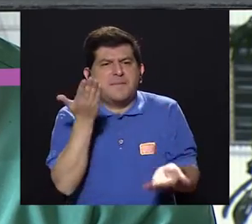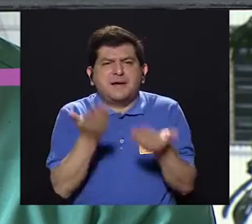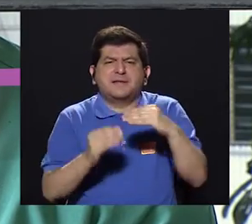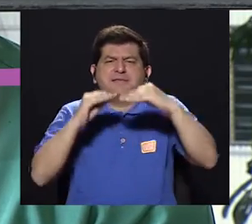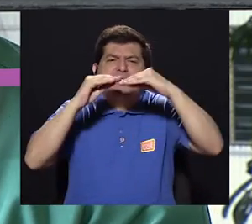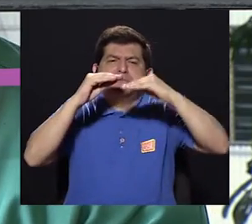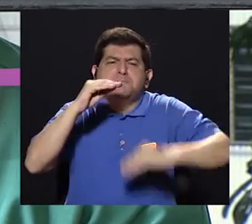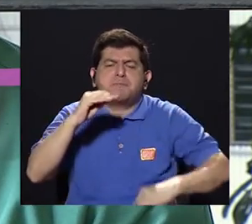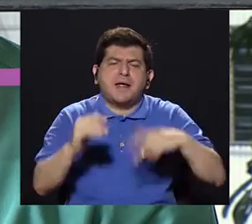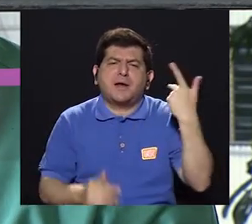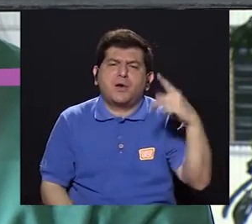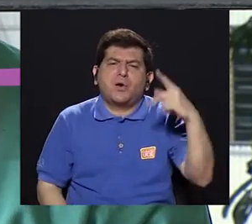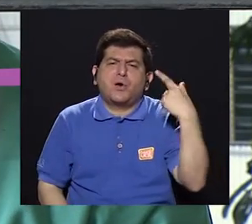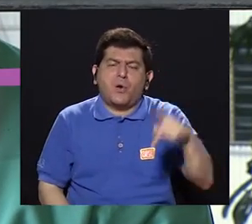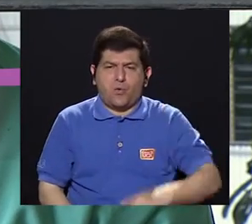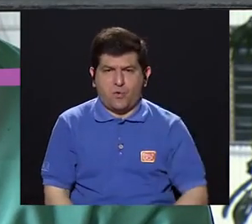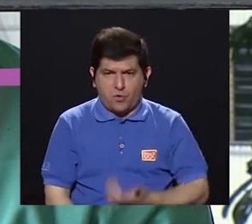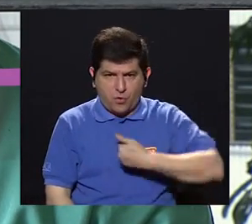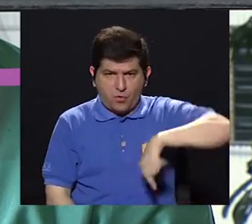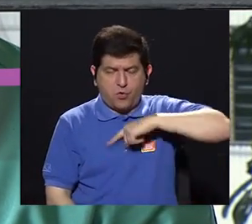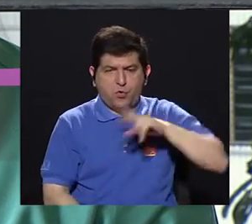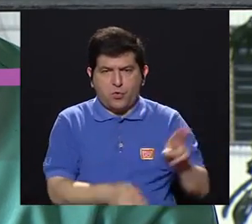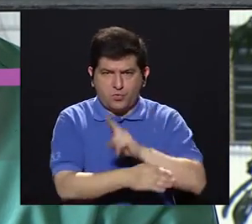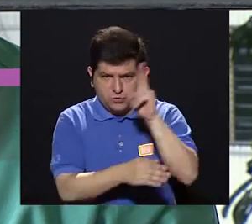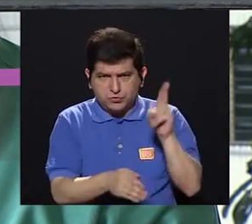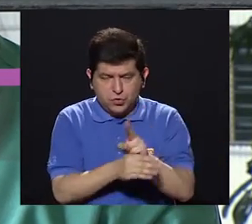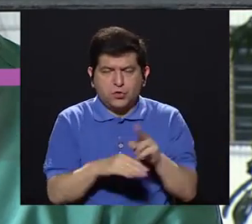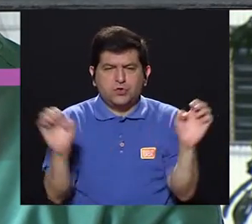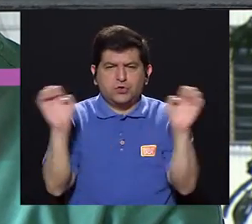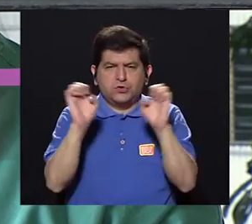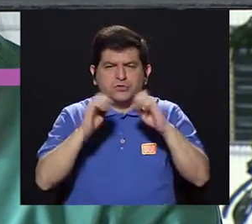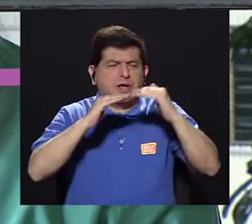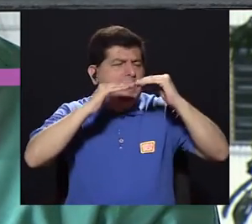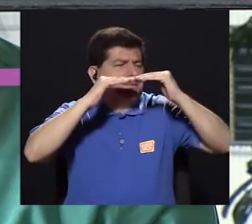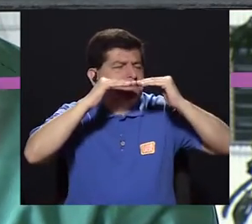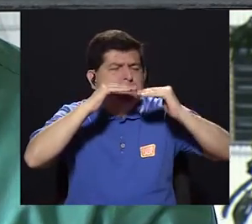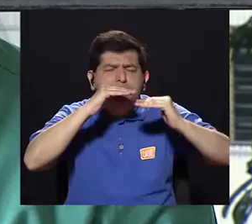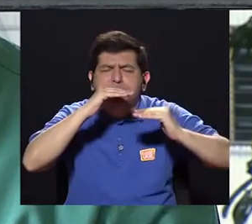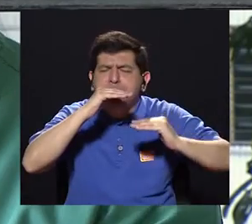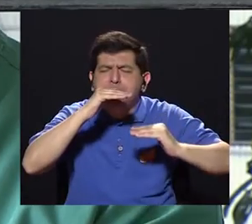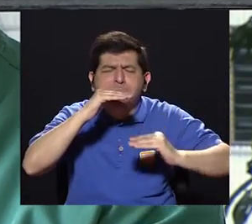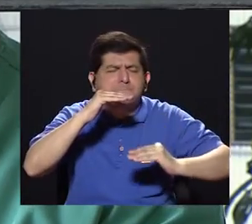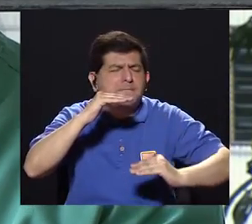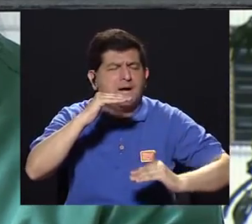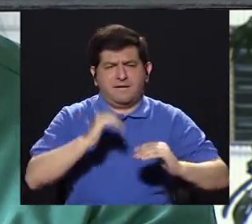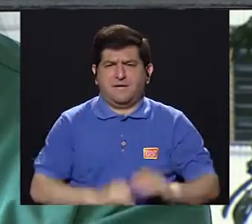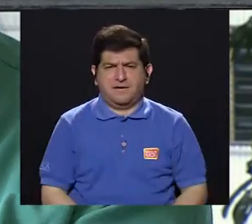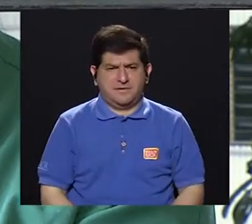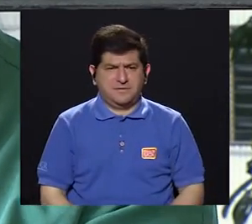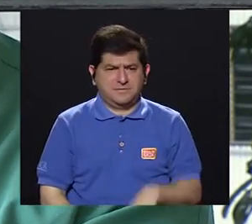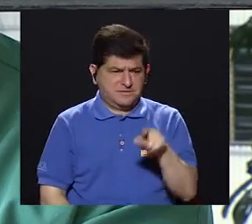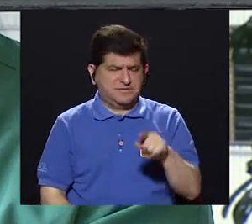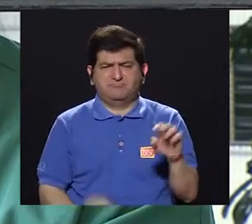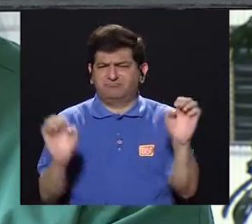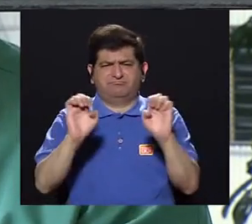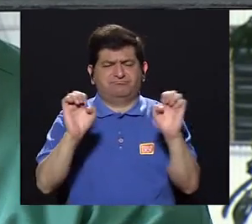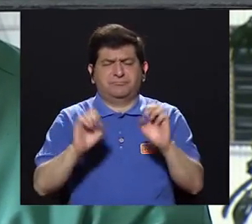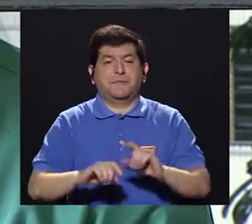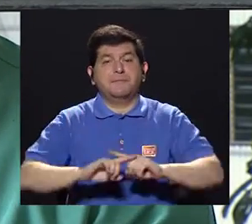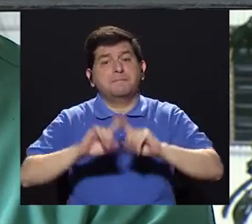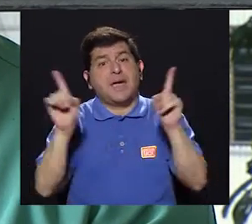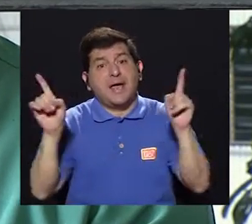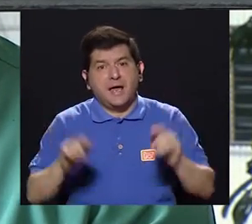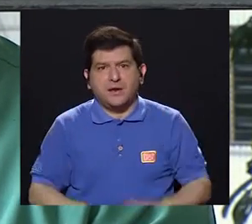parte menos riesgosa, porque nosotros utilizamos energías de muy baja, son dosis de muy baja